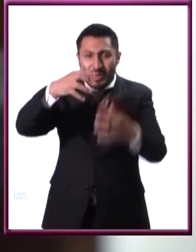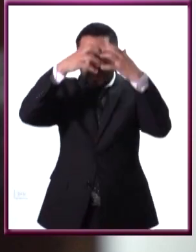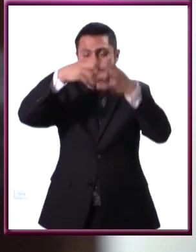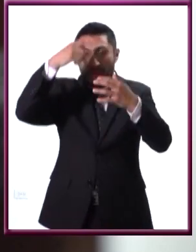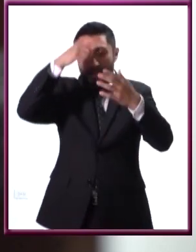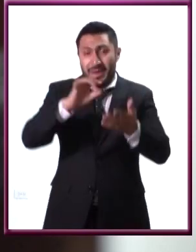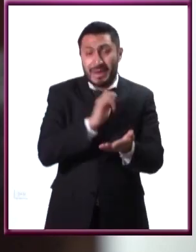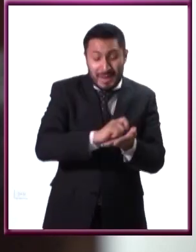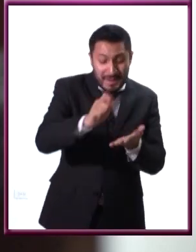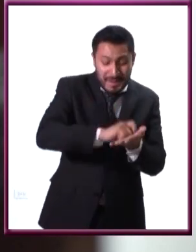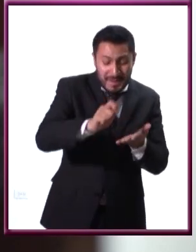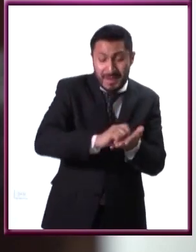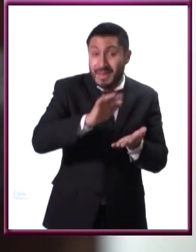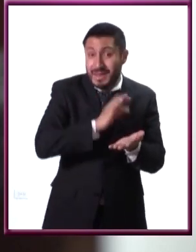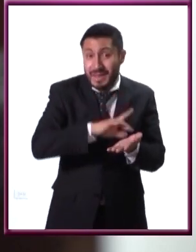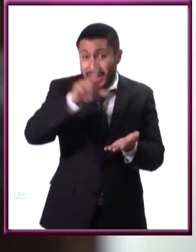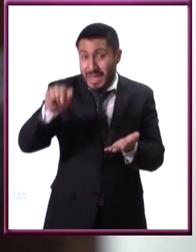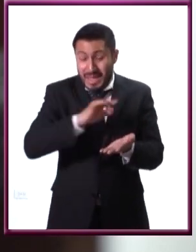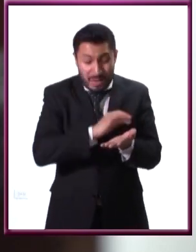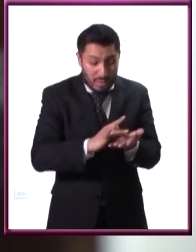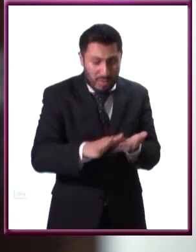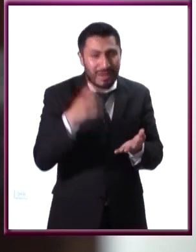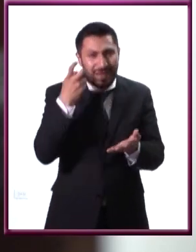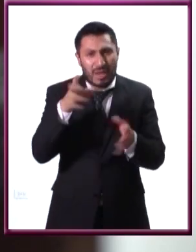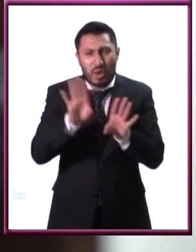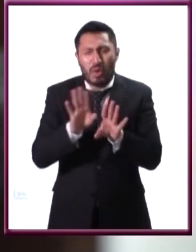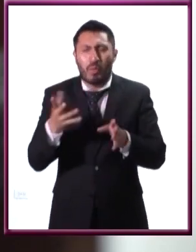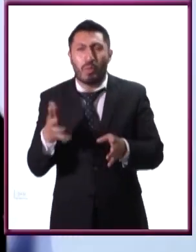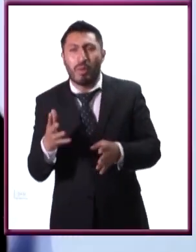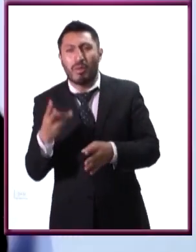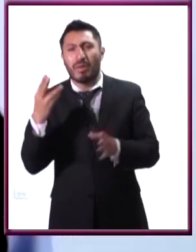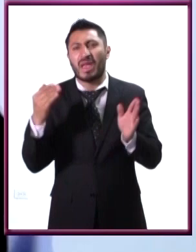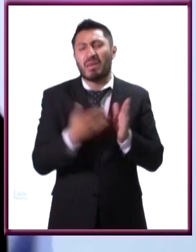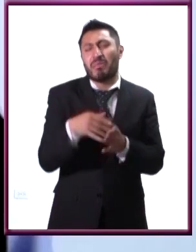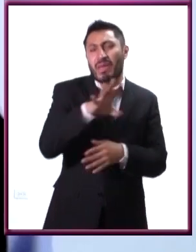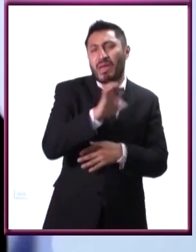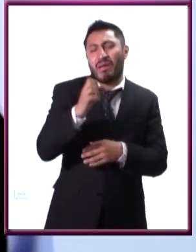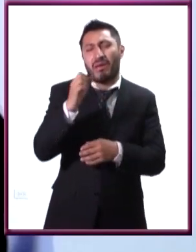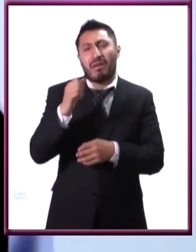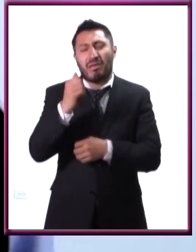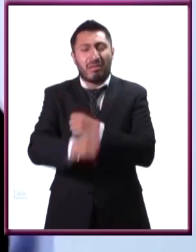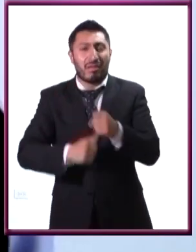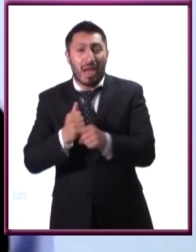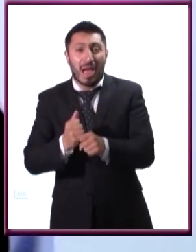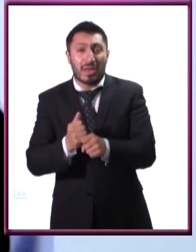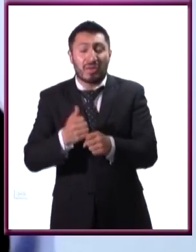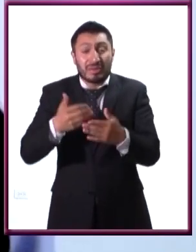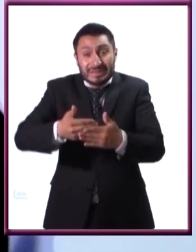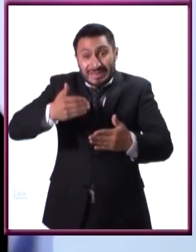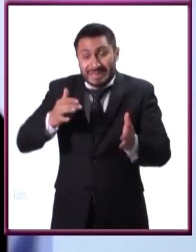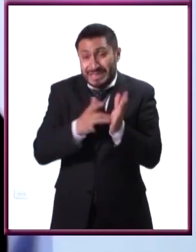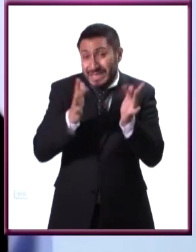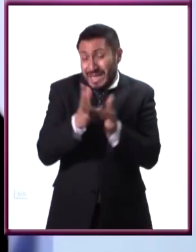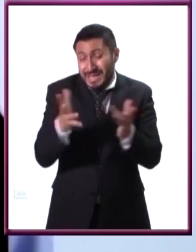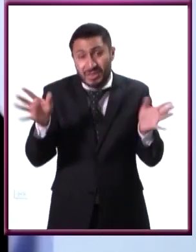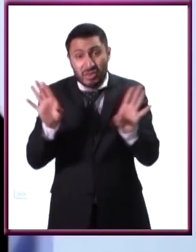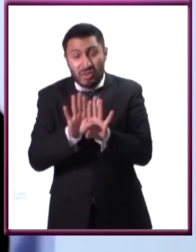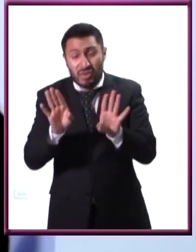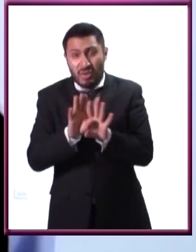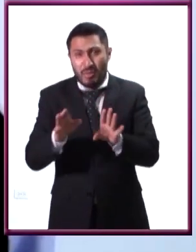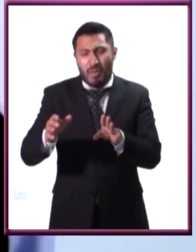poder ser transmitida a manera de lectura, eso empezó a existir más o menos en el 3500 a.C. en las culturas de Mesopotamia